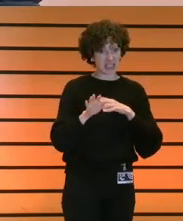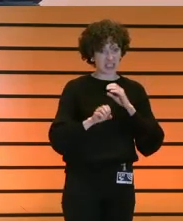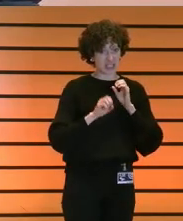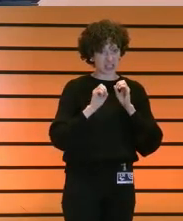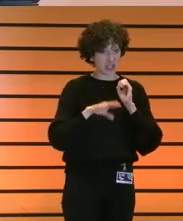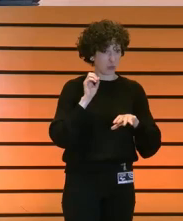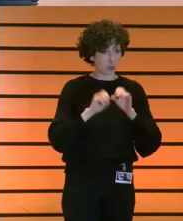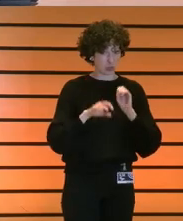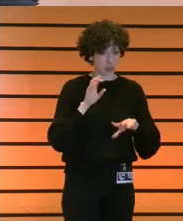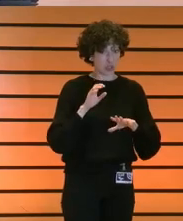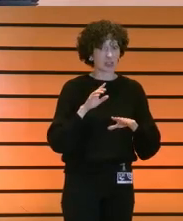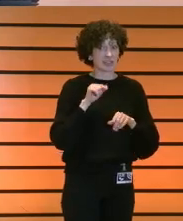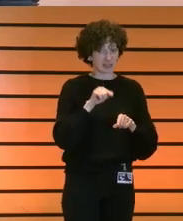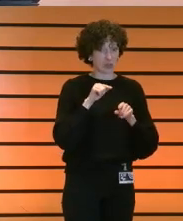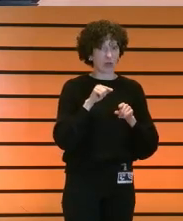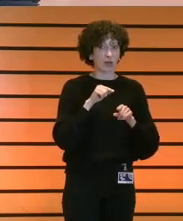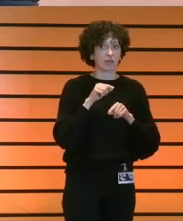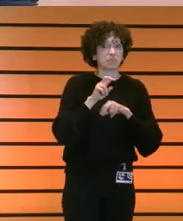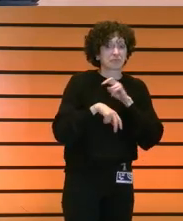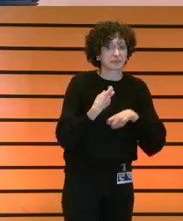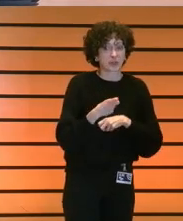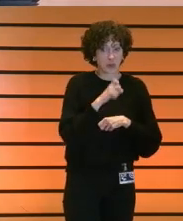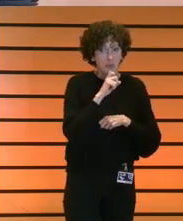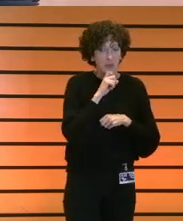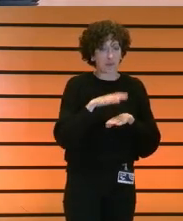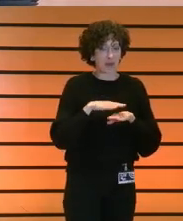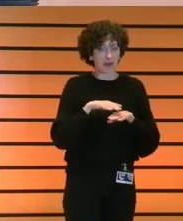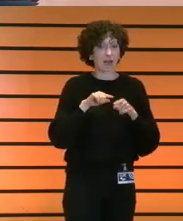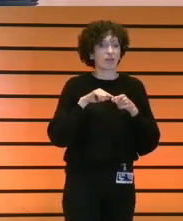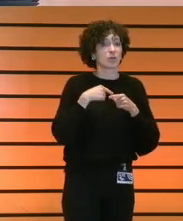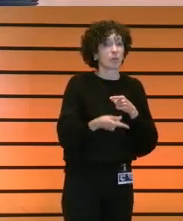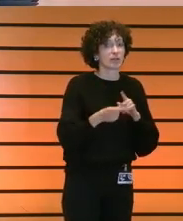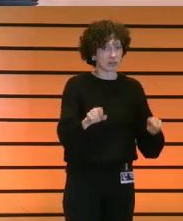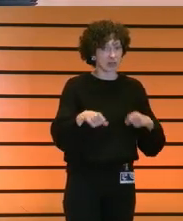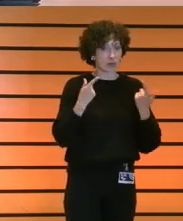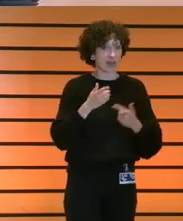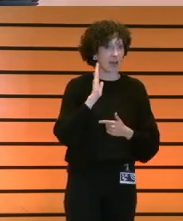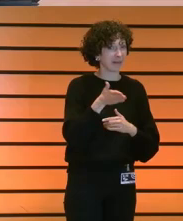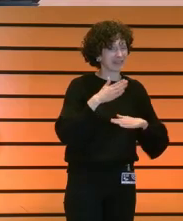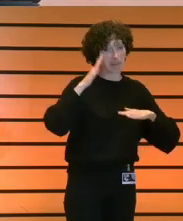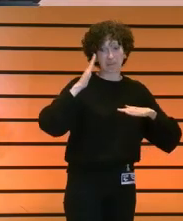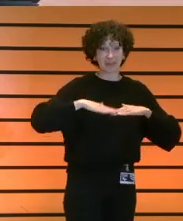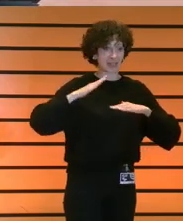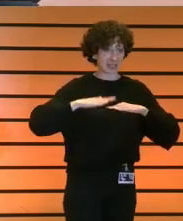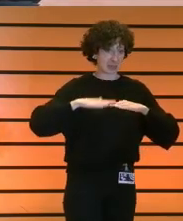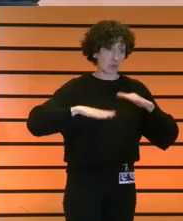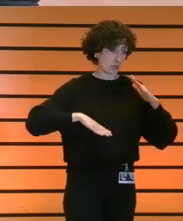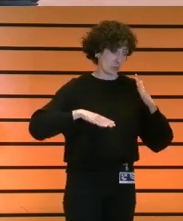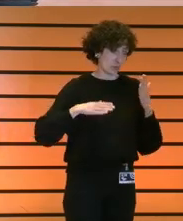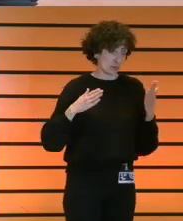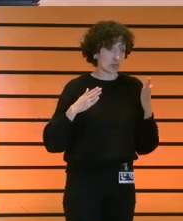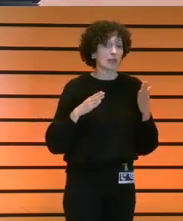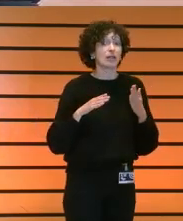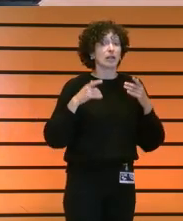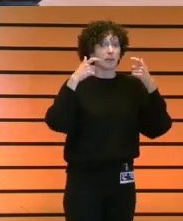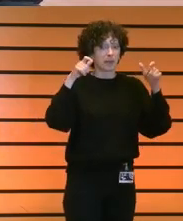de cómo hacer con los residuos para que generen el impacto ambiental menor posible, el primer peldaño de